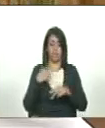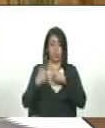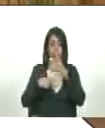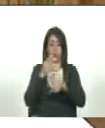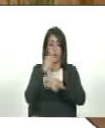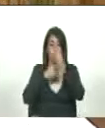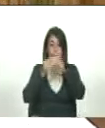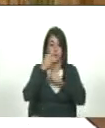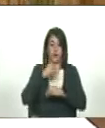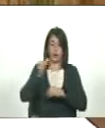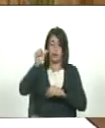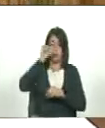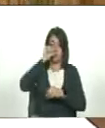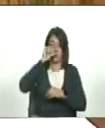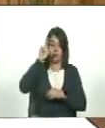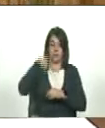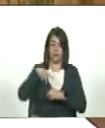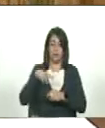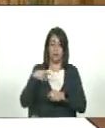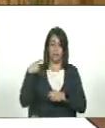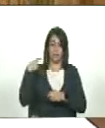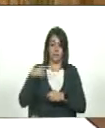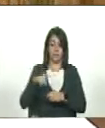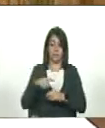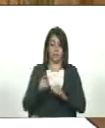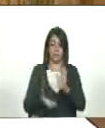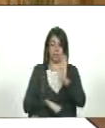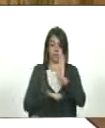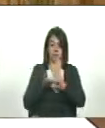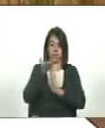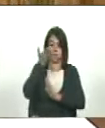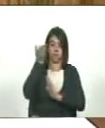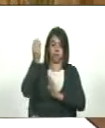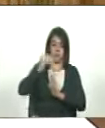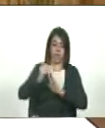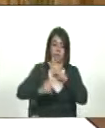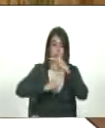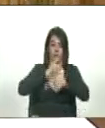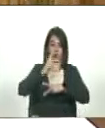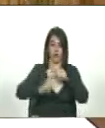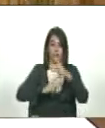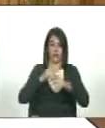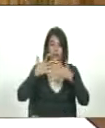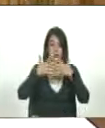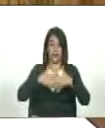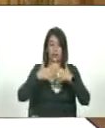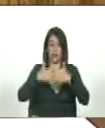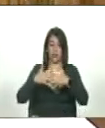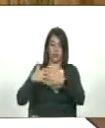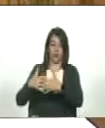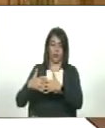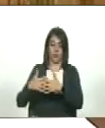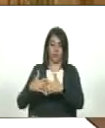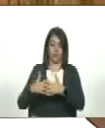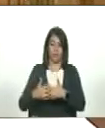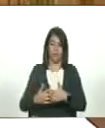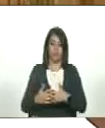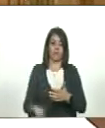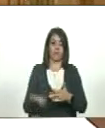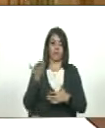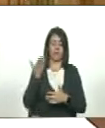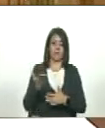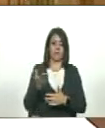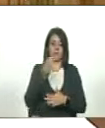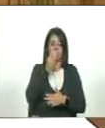de alimentos y bebidas. Hemos tenido incremento de la producción agroindustrial en